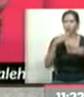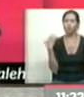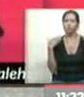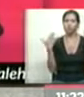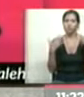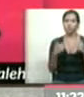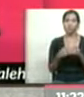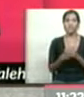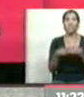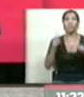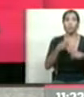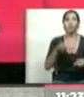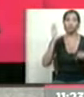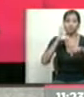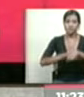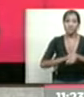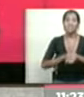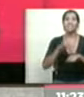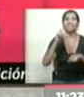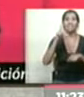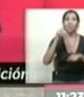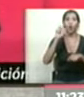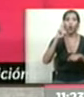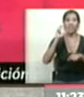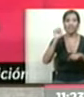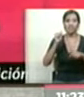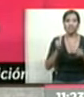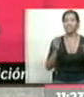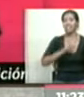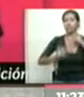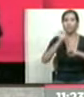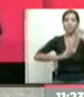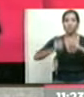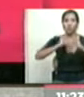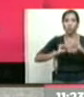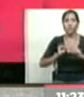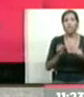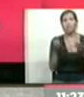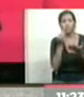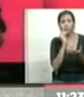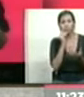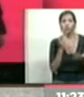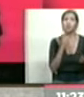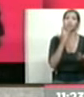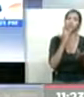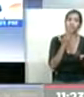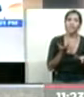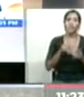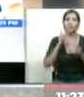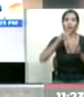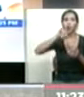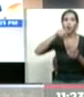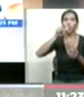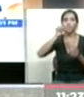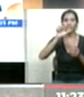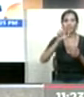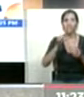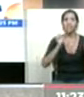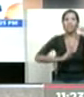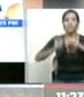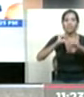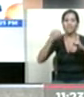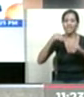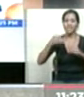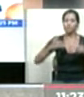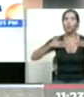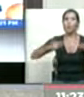de la detención de Lorenz Salé saltaron sus defensores. Los heroicos muchachos de la oposición enviaron a José Pérez Venta, defensor de los derechos